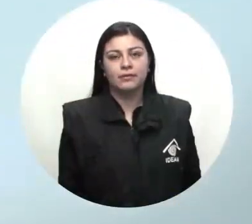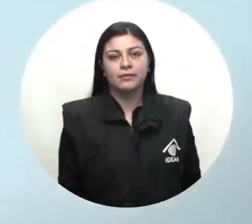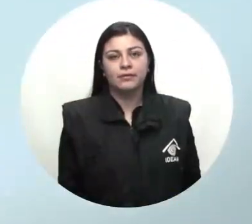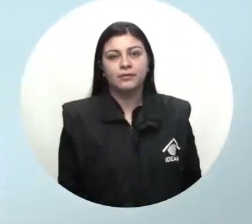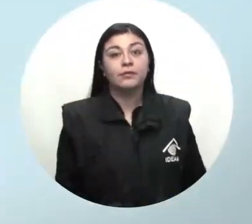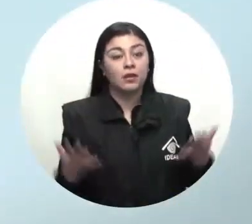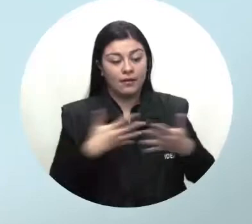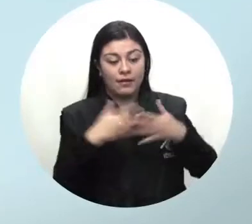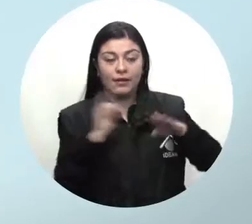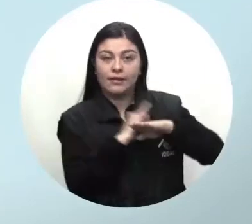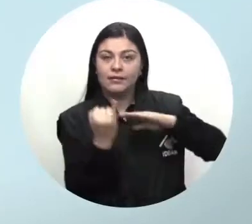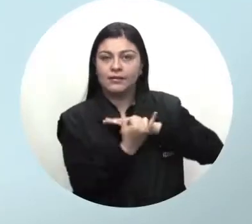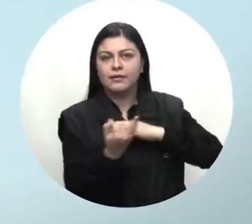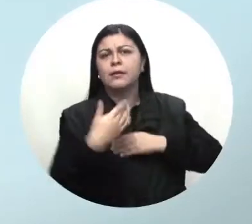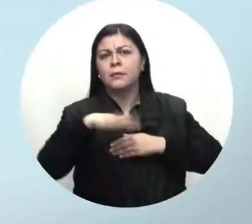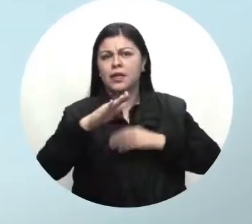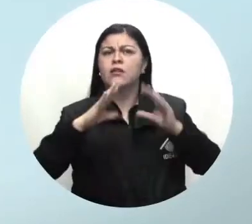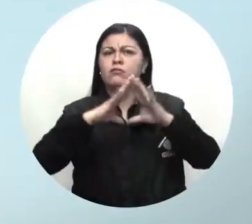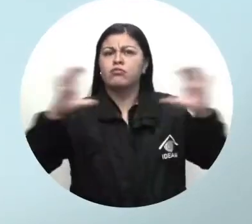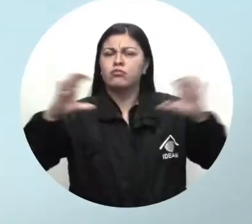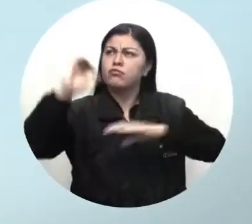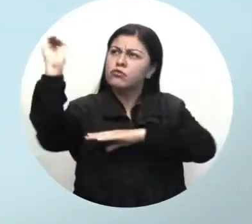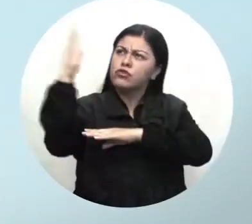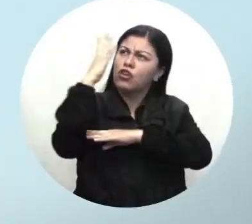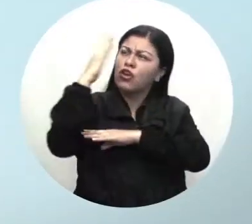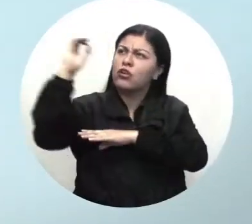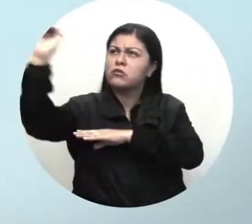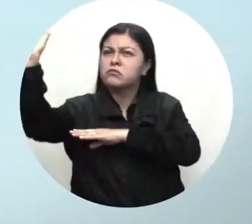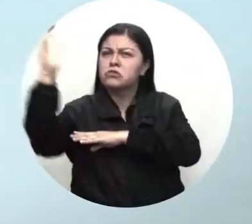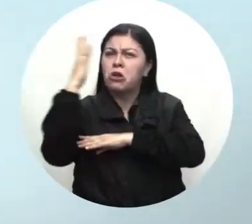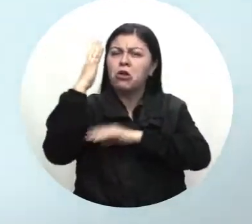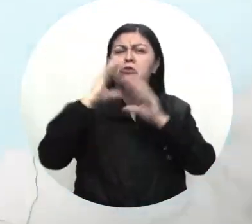En las islas se verá cubierto con intervalos de sol y tiempo seco.